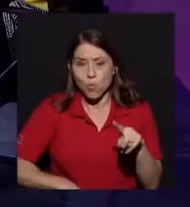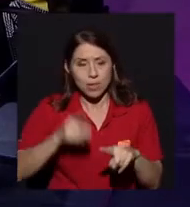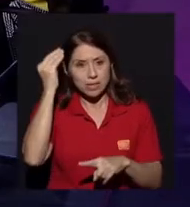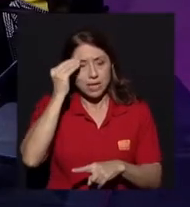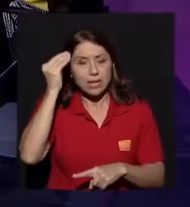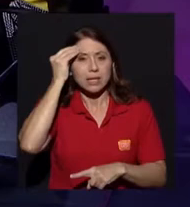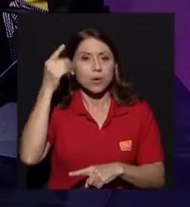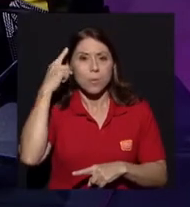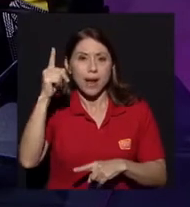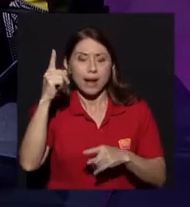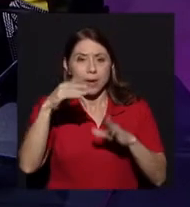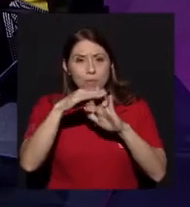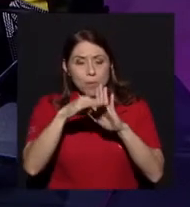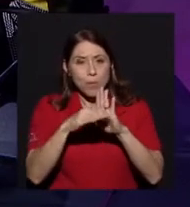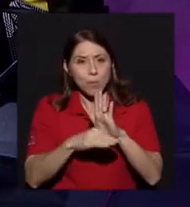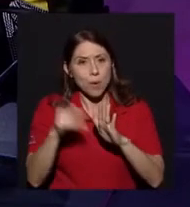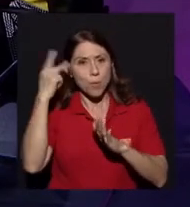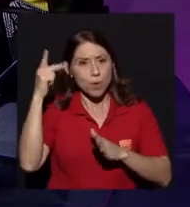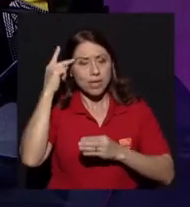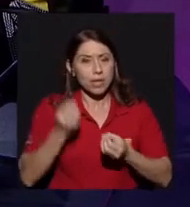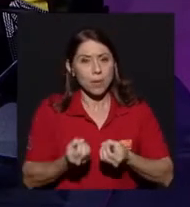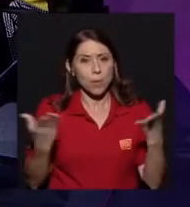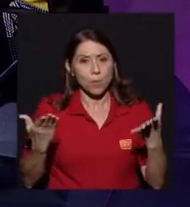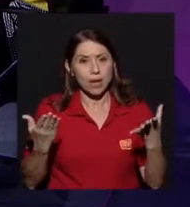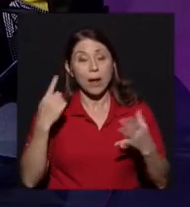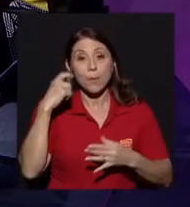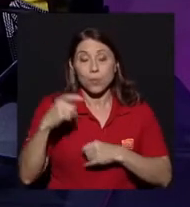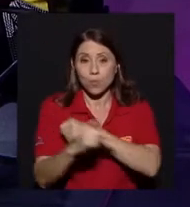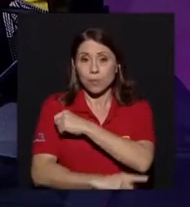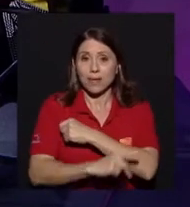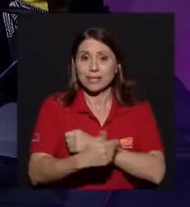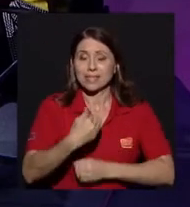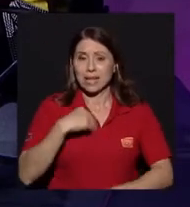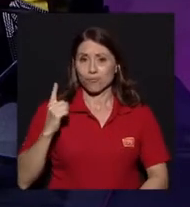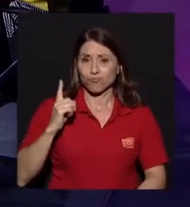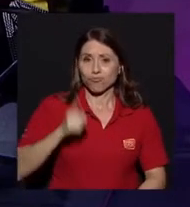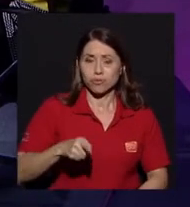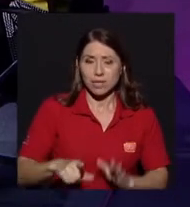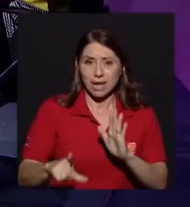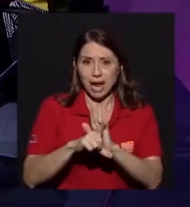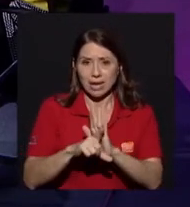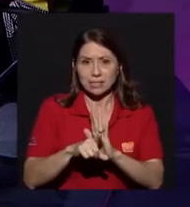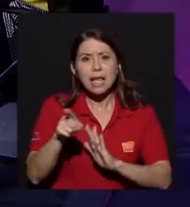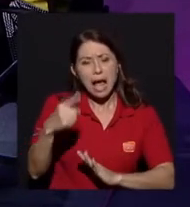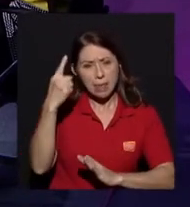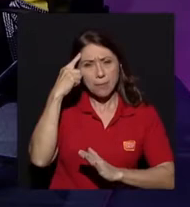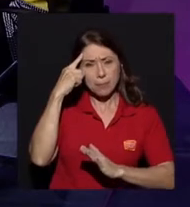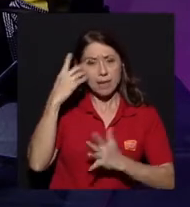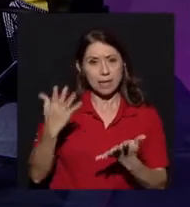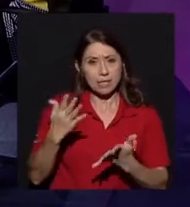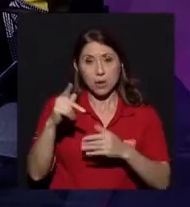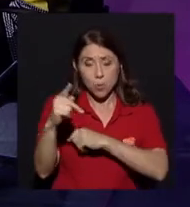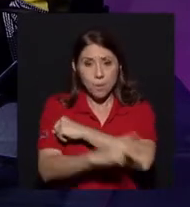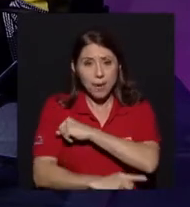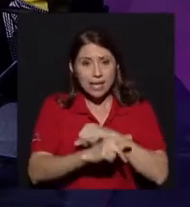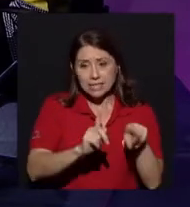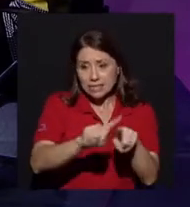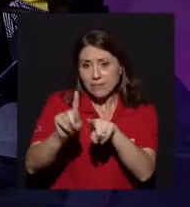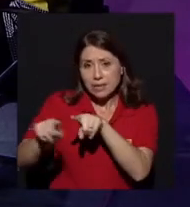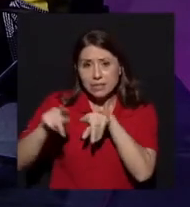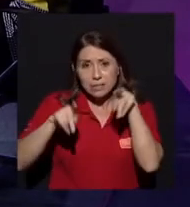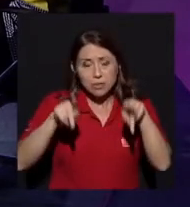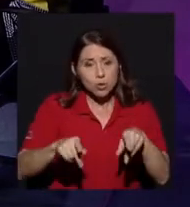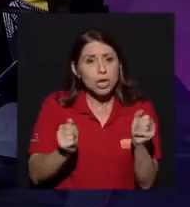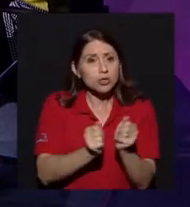pública porque el país tiene obligaciones legales imagínense en un país en el que conviven personas de diferentes o